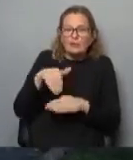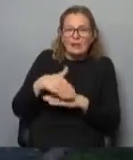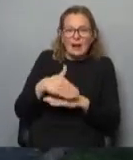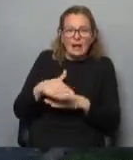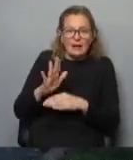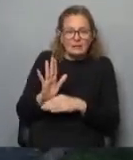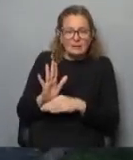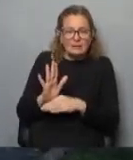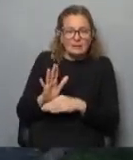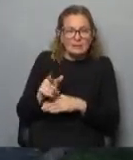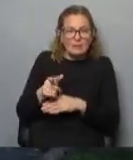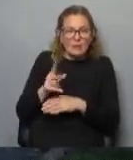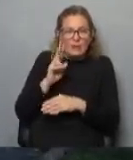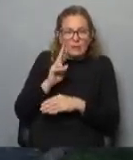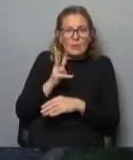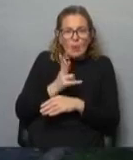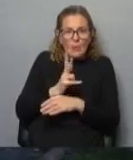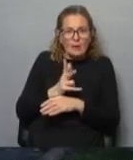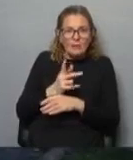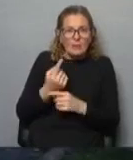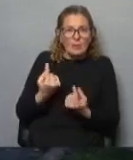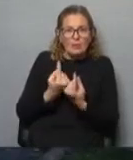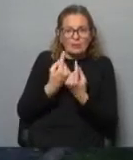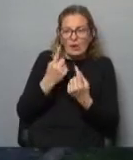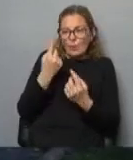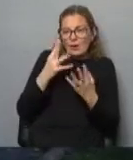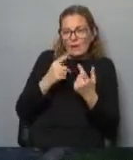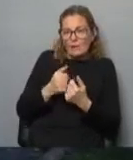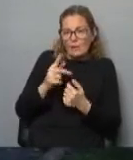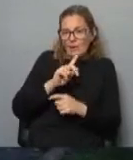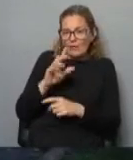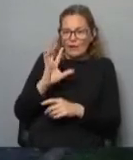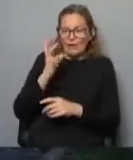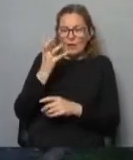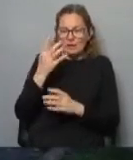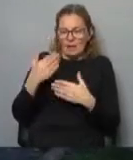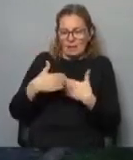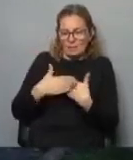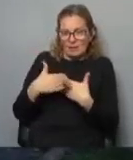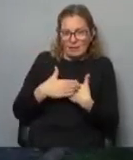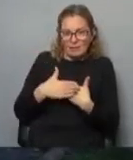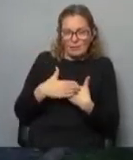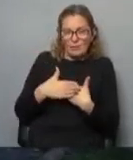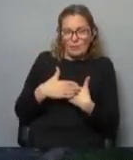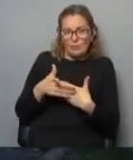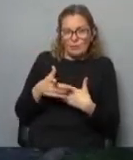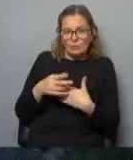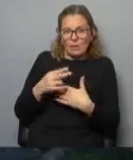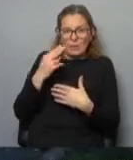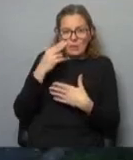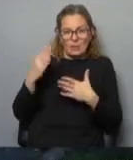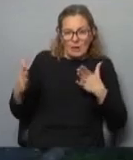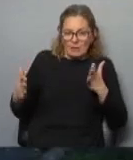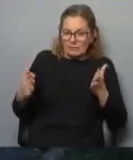este si lo tratamos como un humano vamos a encontrar una forma no violenta de acercarnos cuando hay extremos